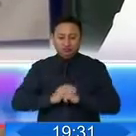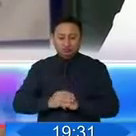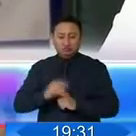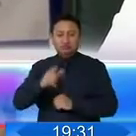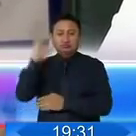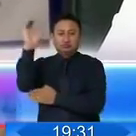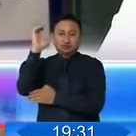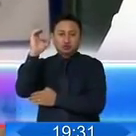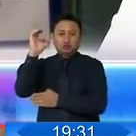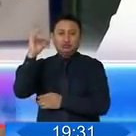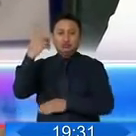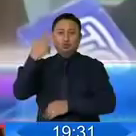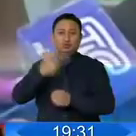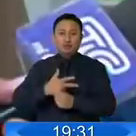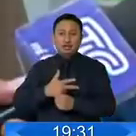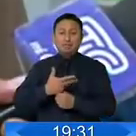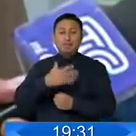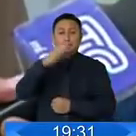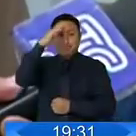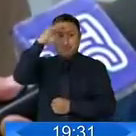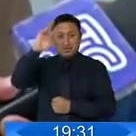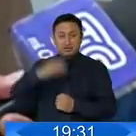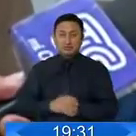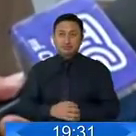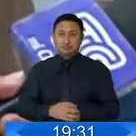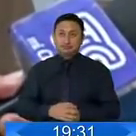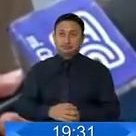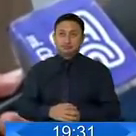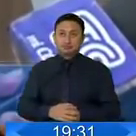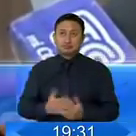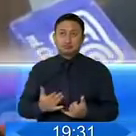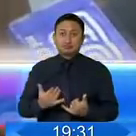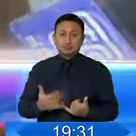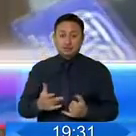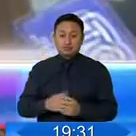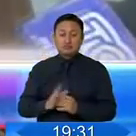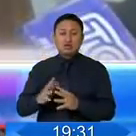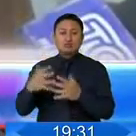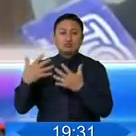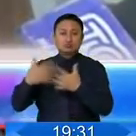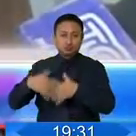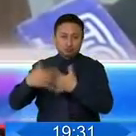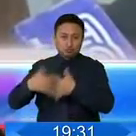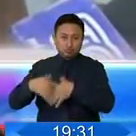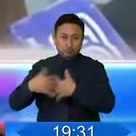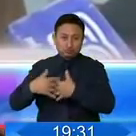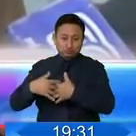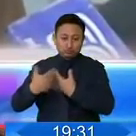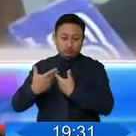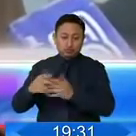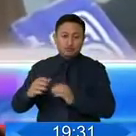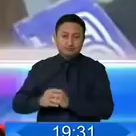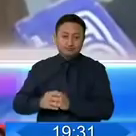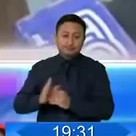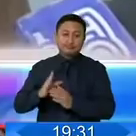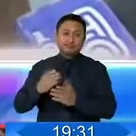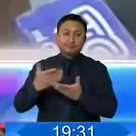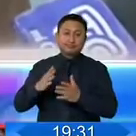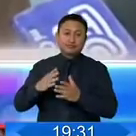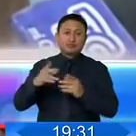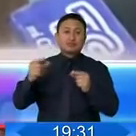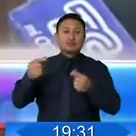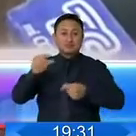de Colombia, Guatemala y México. Es decir, tenemos lo que es la producción, el aprovisionamiento de